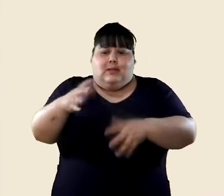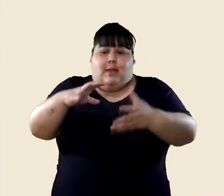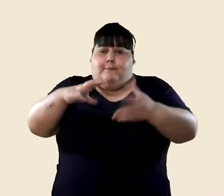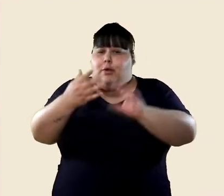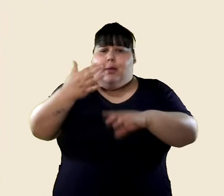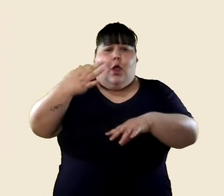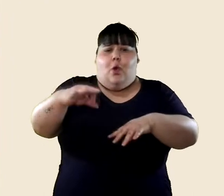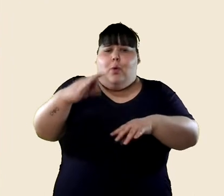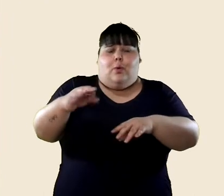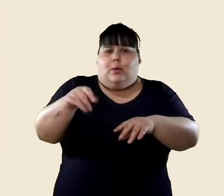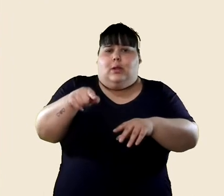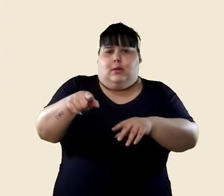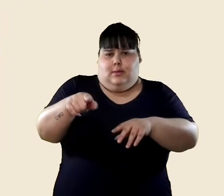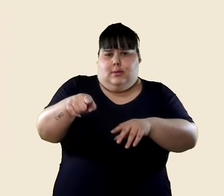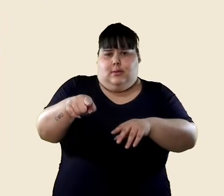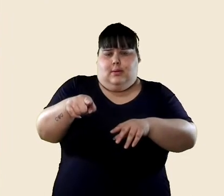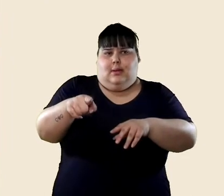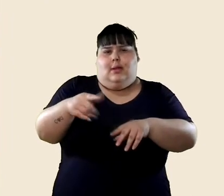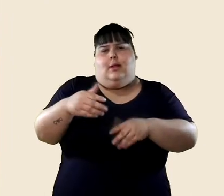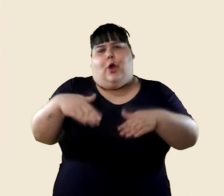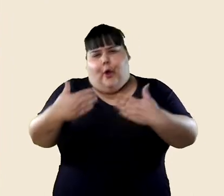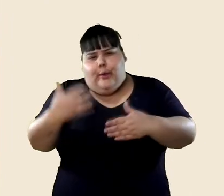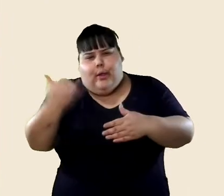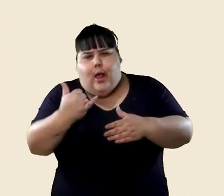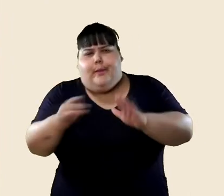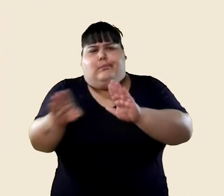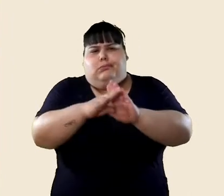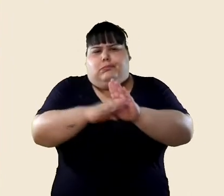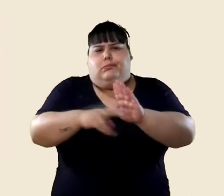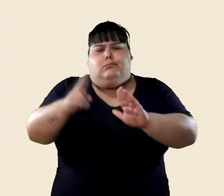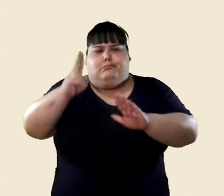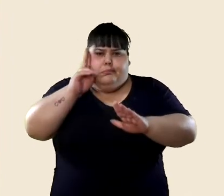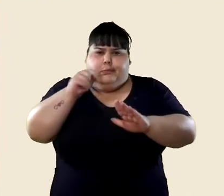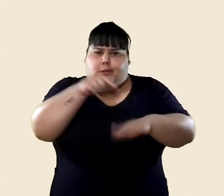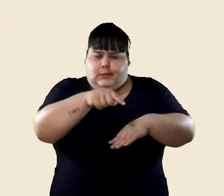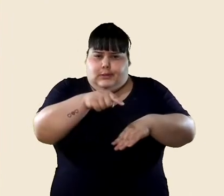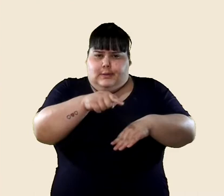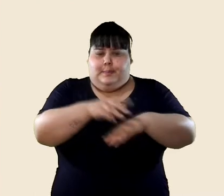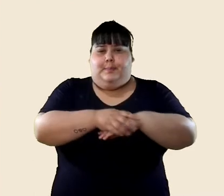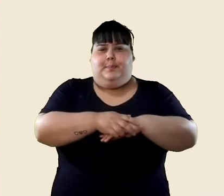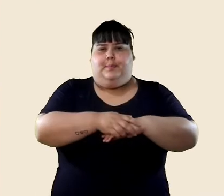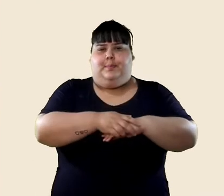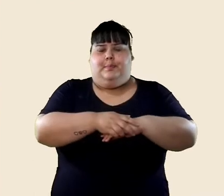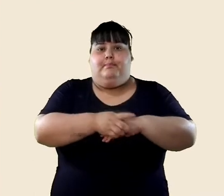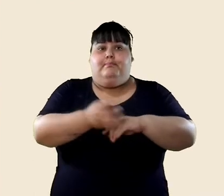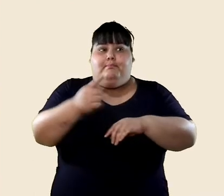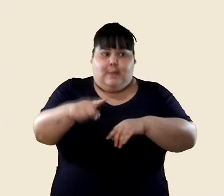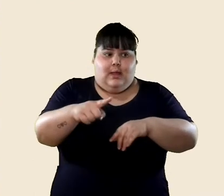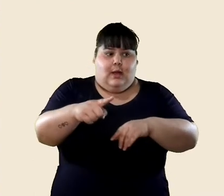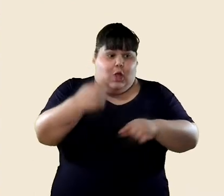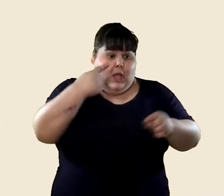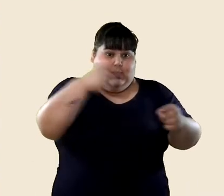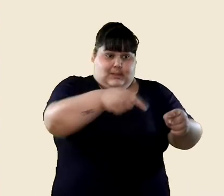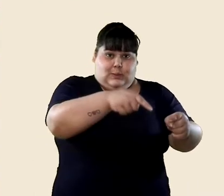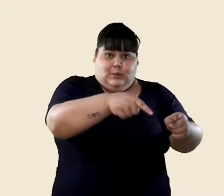que tenemos. Obviamente con todos los cuidados y con todas las precauciones necesarias, pero lo institucional